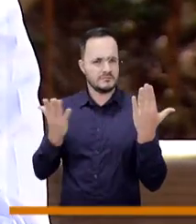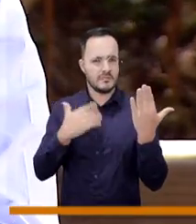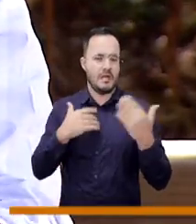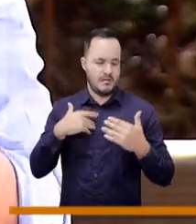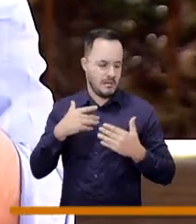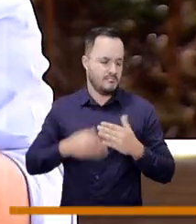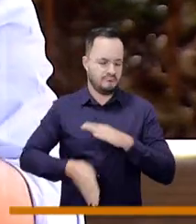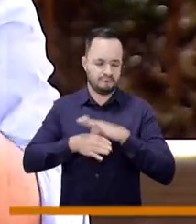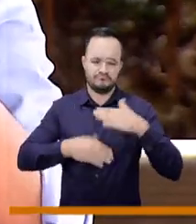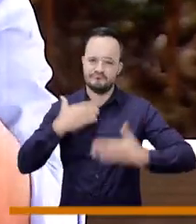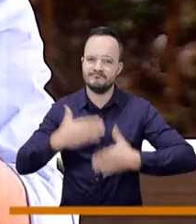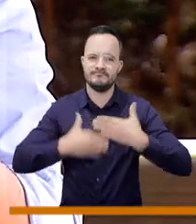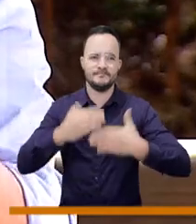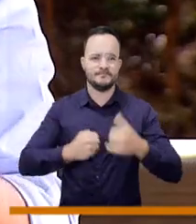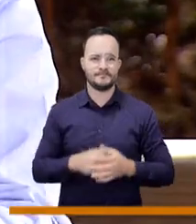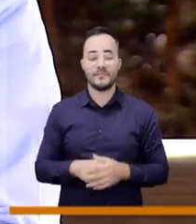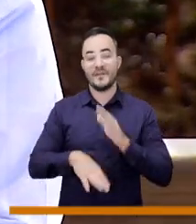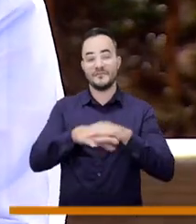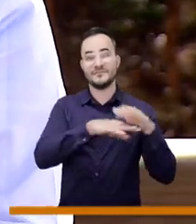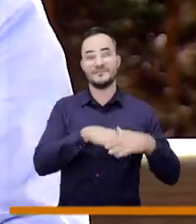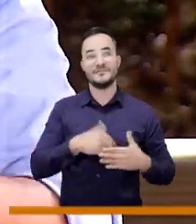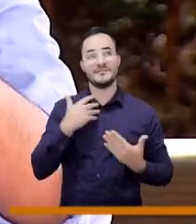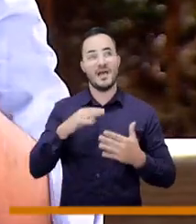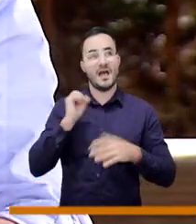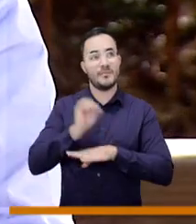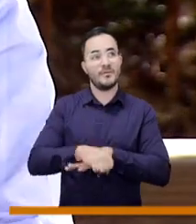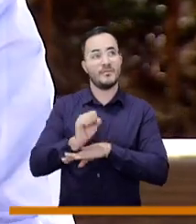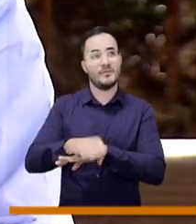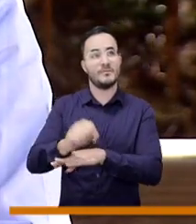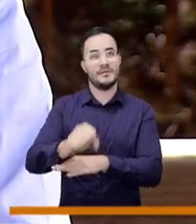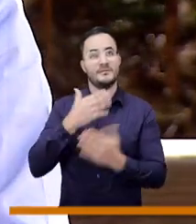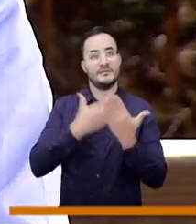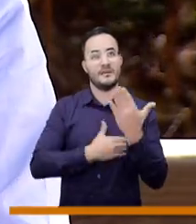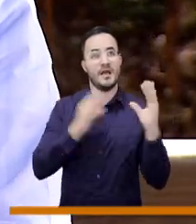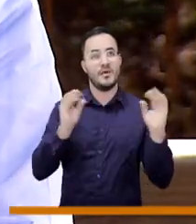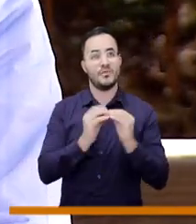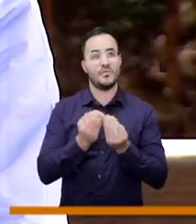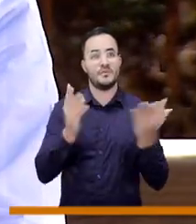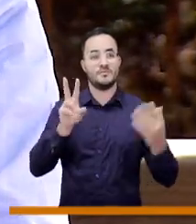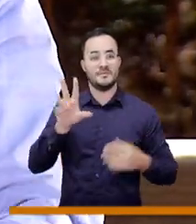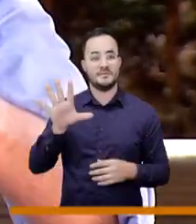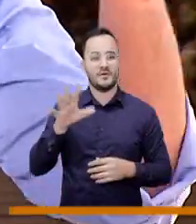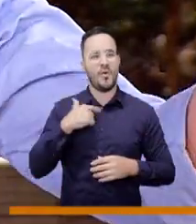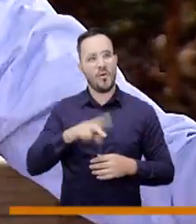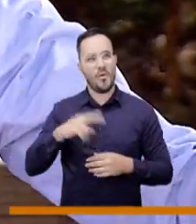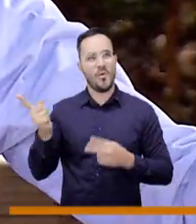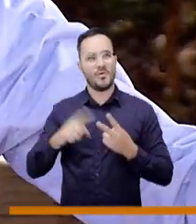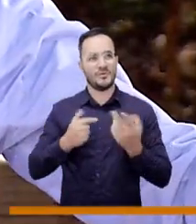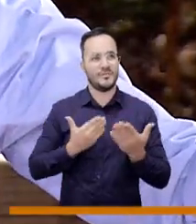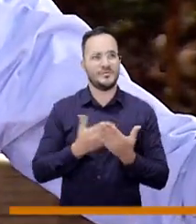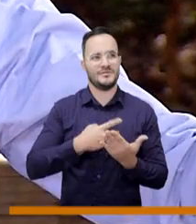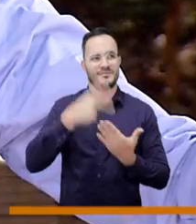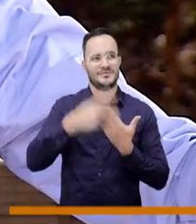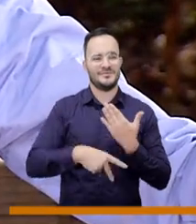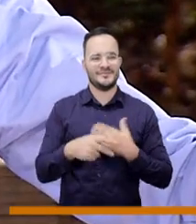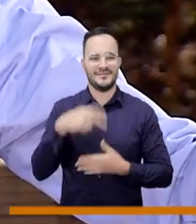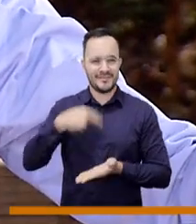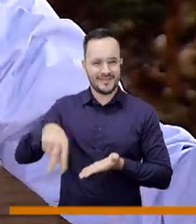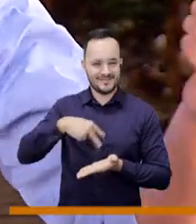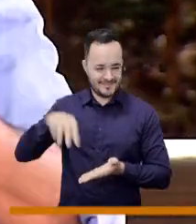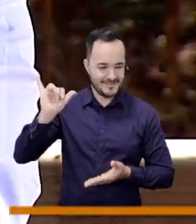elegido y hemos hecho una gestión exitosa del Consejo. Más de, ya llevamos 25 acuerdos municipales, acabo de erradicar el